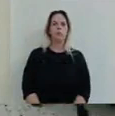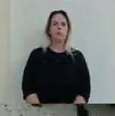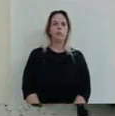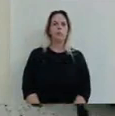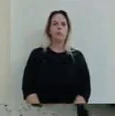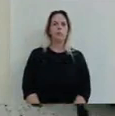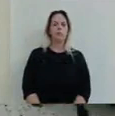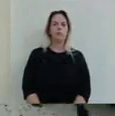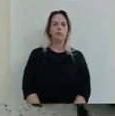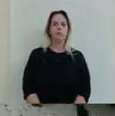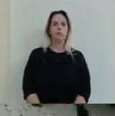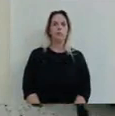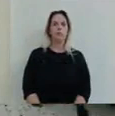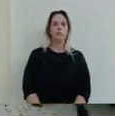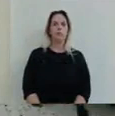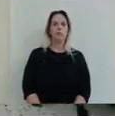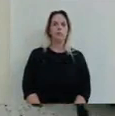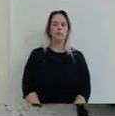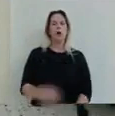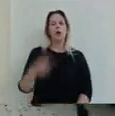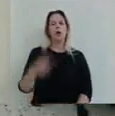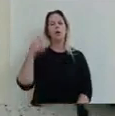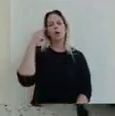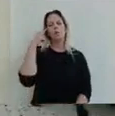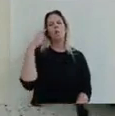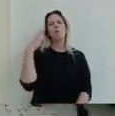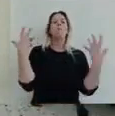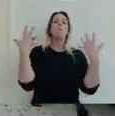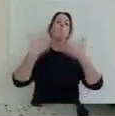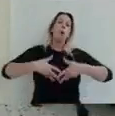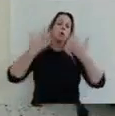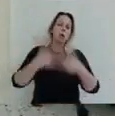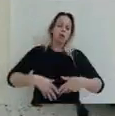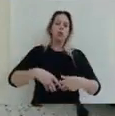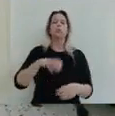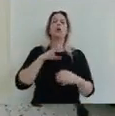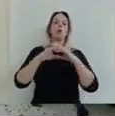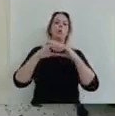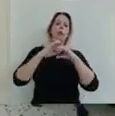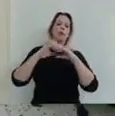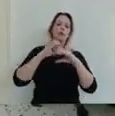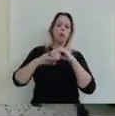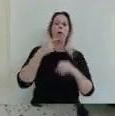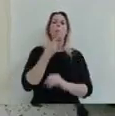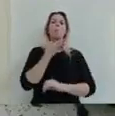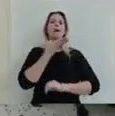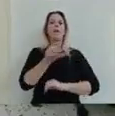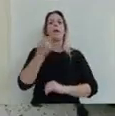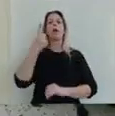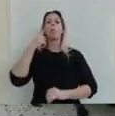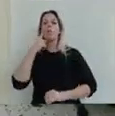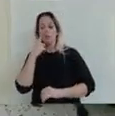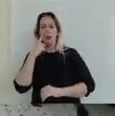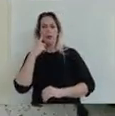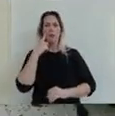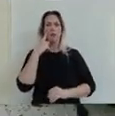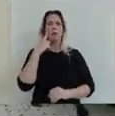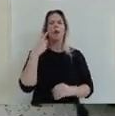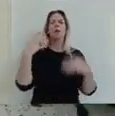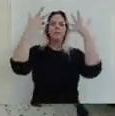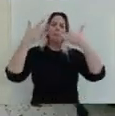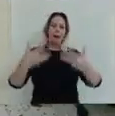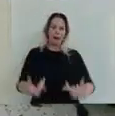Inciso D, tramitación de proyectos. Proyecto de comunicación referente a solicitar al DEM remita copia de los balances mensuales correspondientes